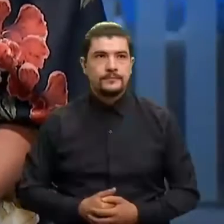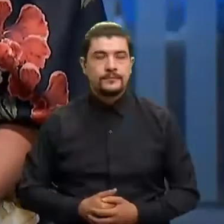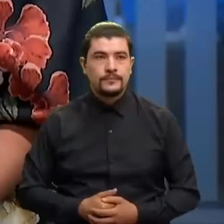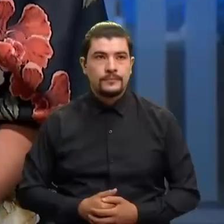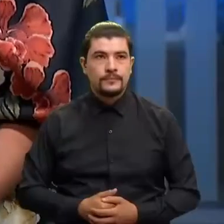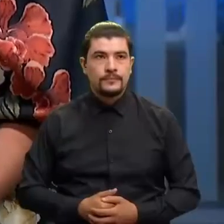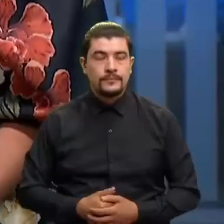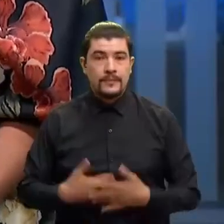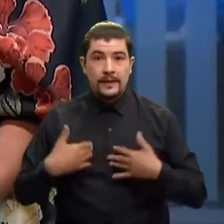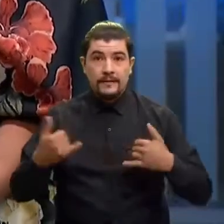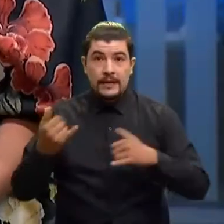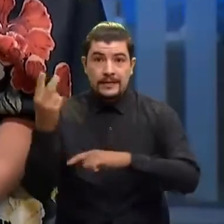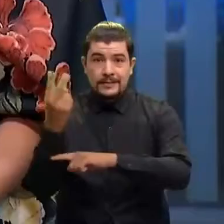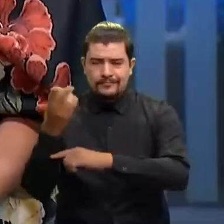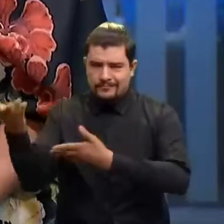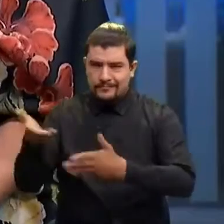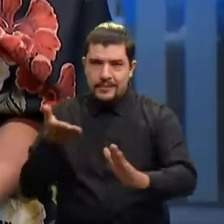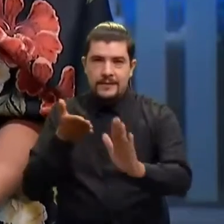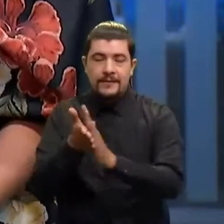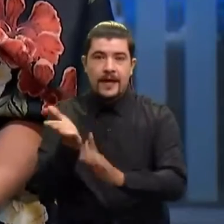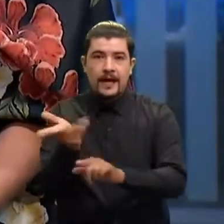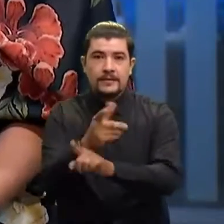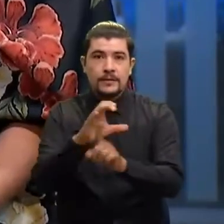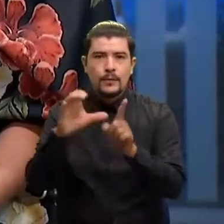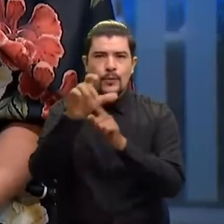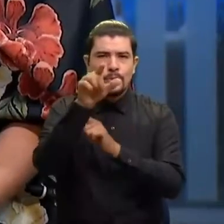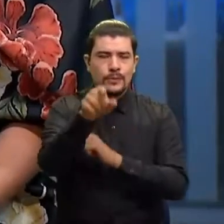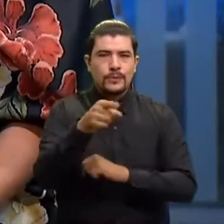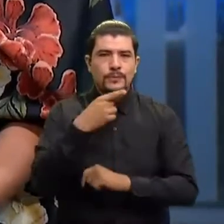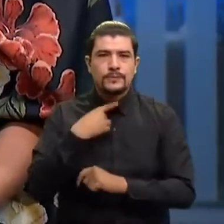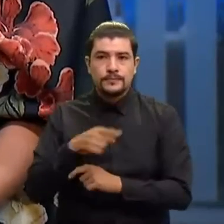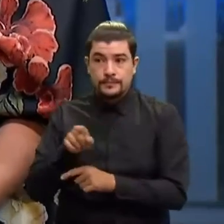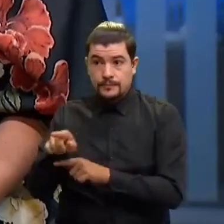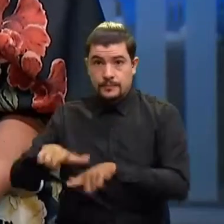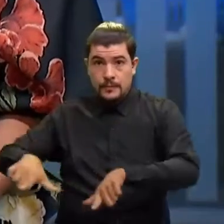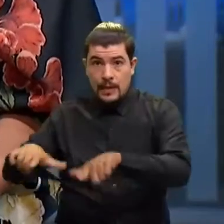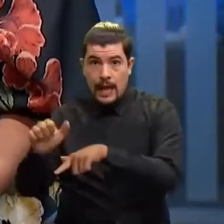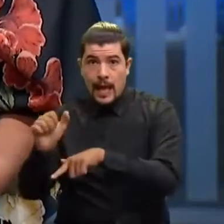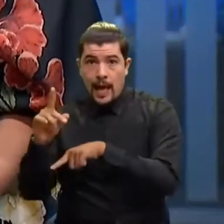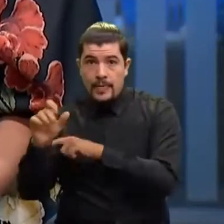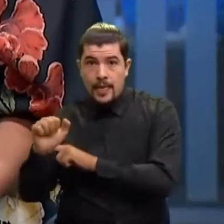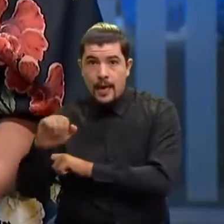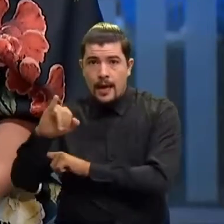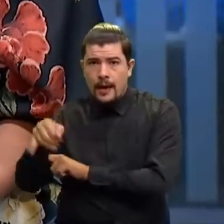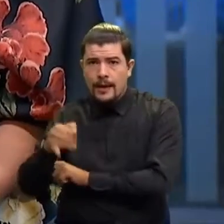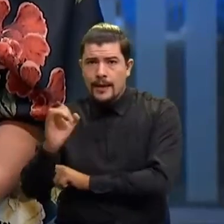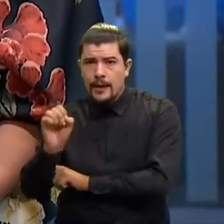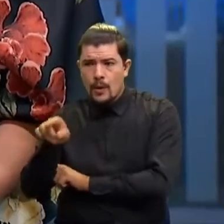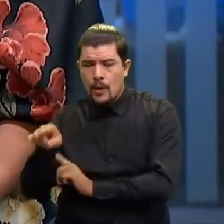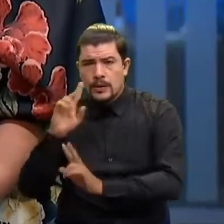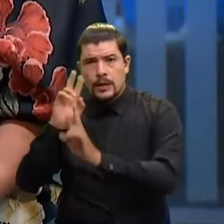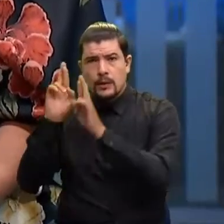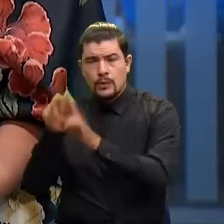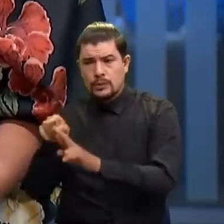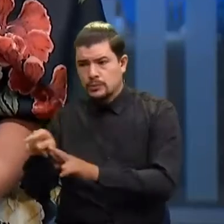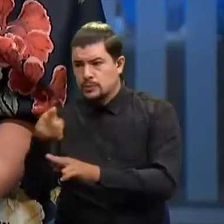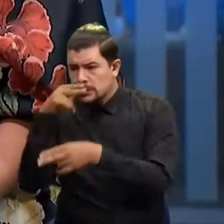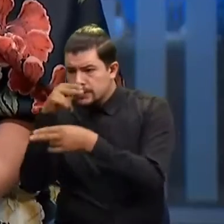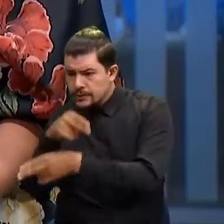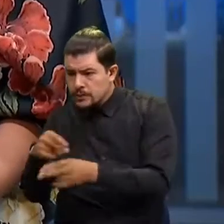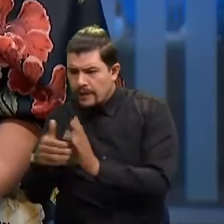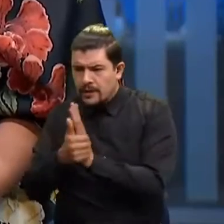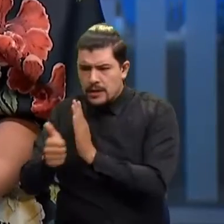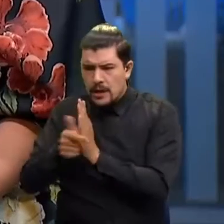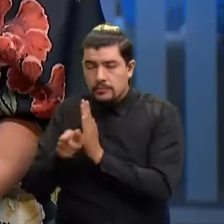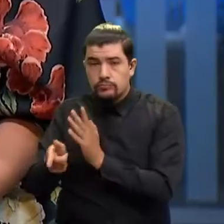Feliz viernes, bienvenidos a las noticias del entretenimiento. Adagio es un lugar donde se resalta el talento de niños y jóvenes de Pamplona. Allí se